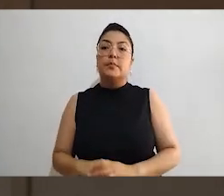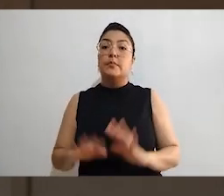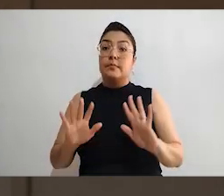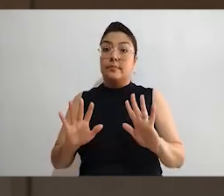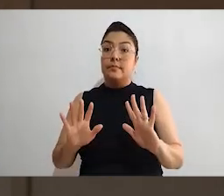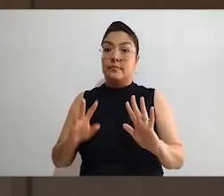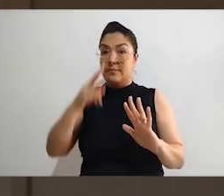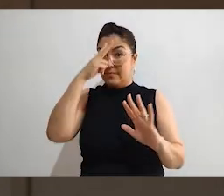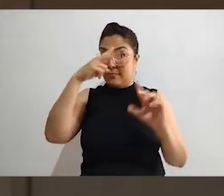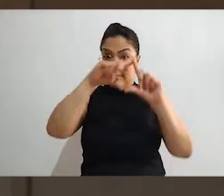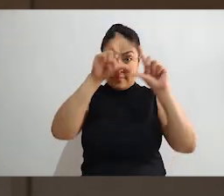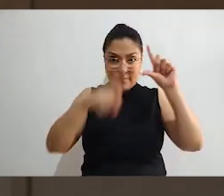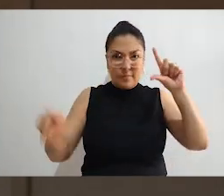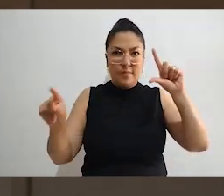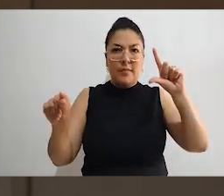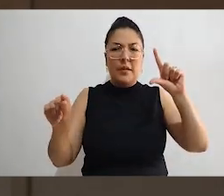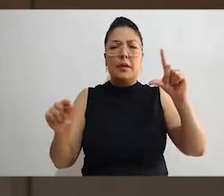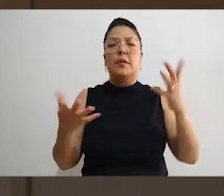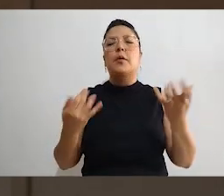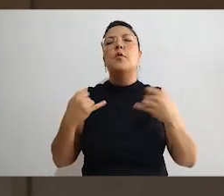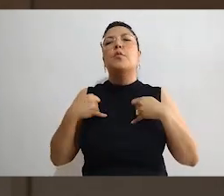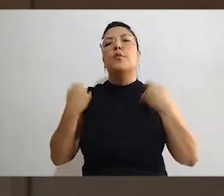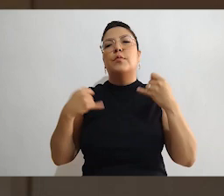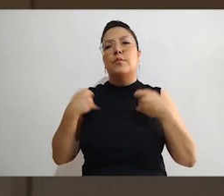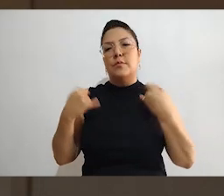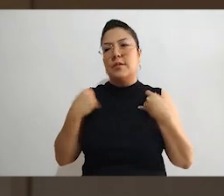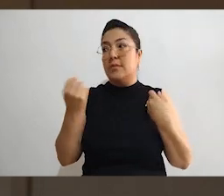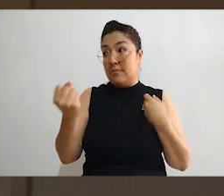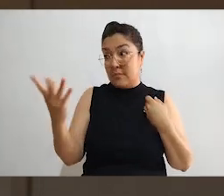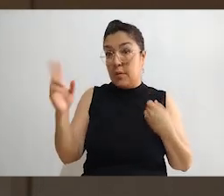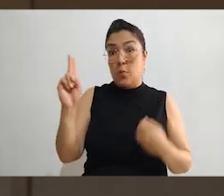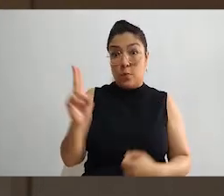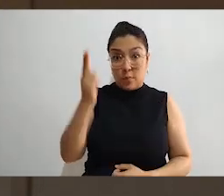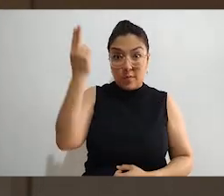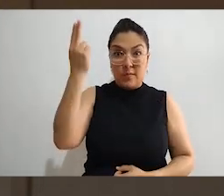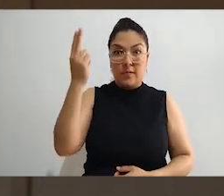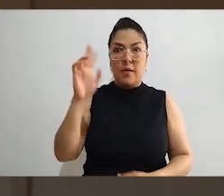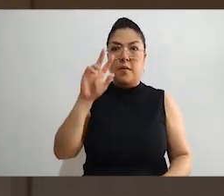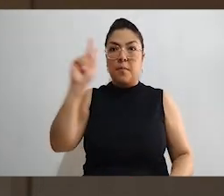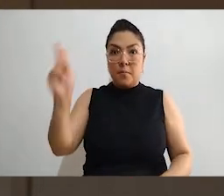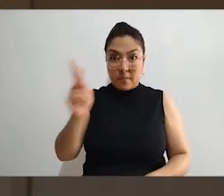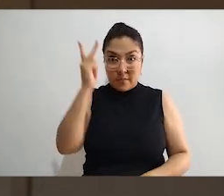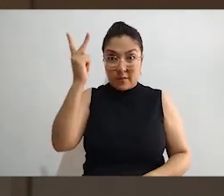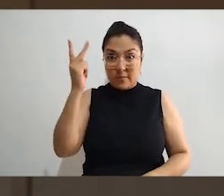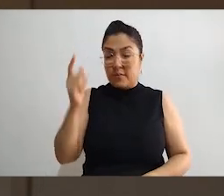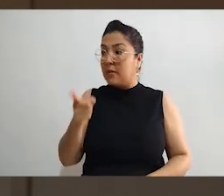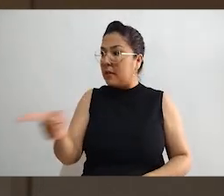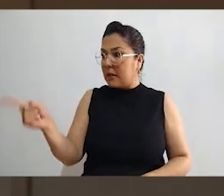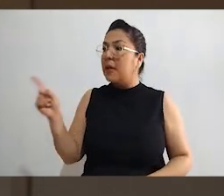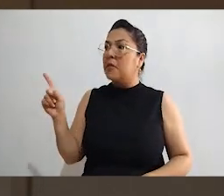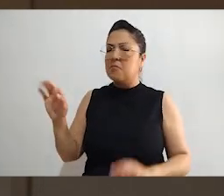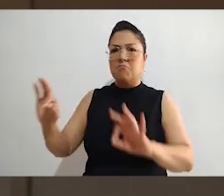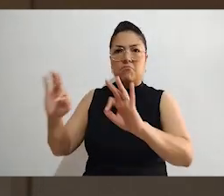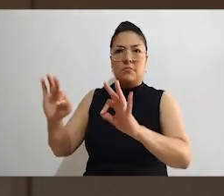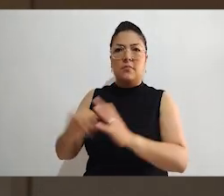papel preponderante y han sido los universitarios y preparatorianos. ¿Por qué surgió el conflicto